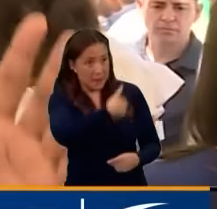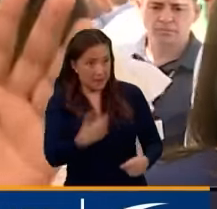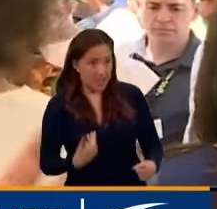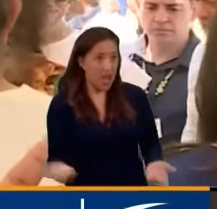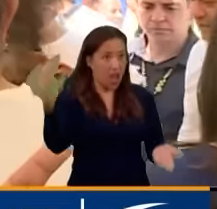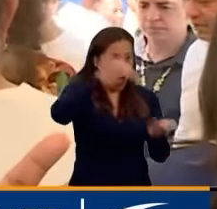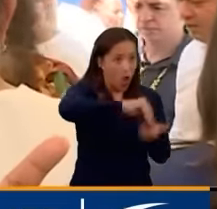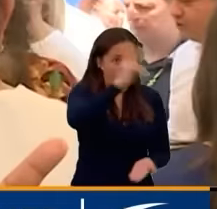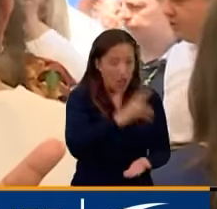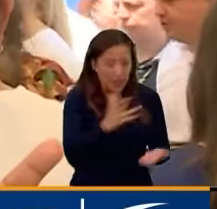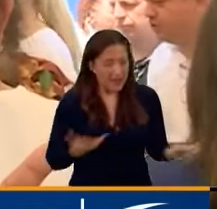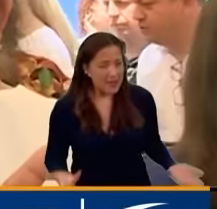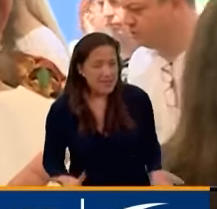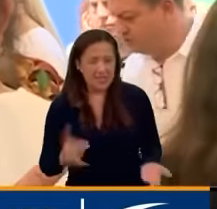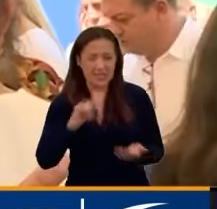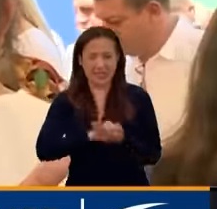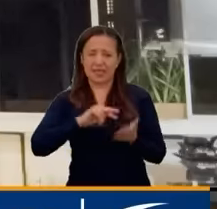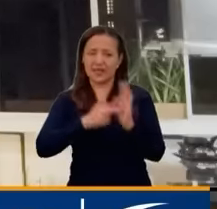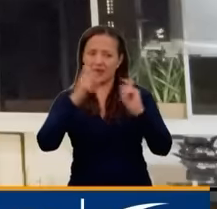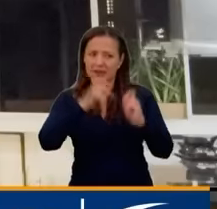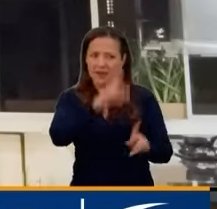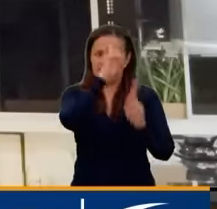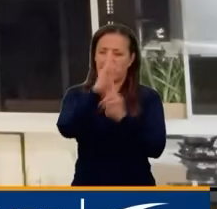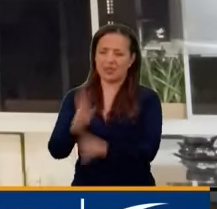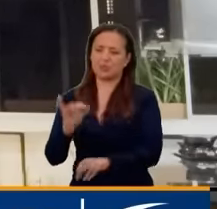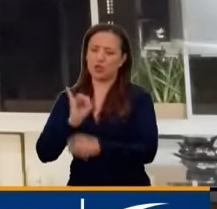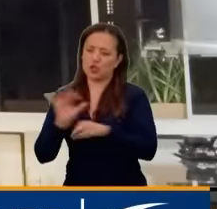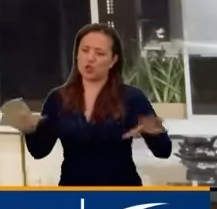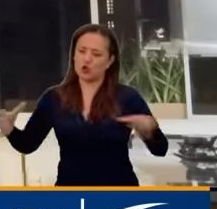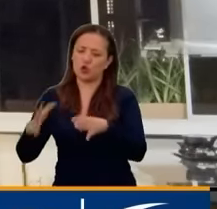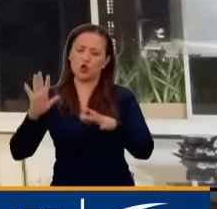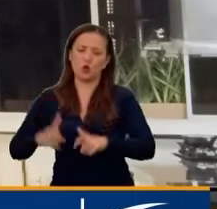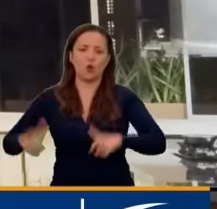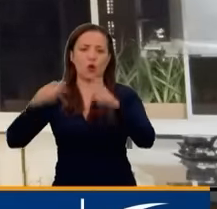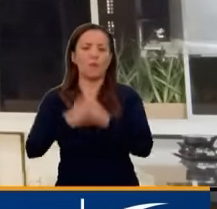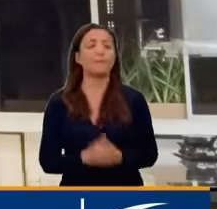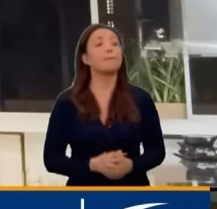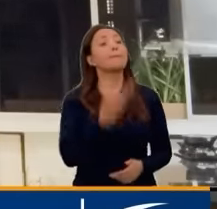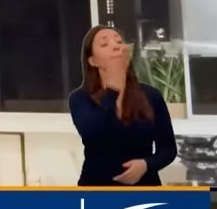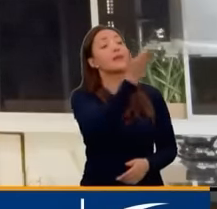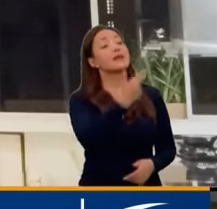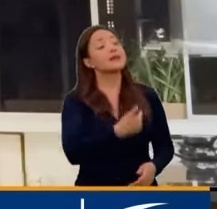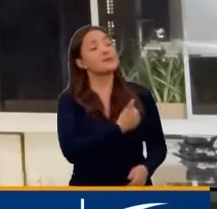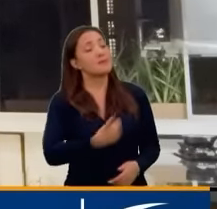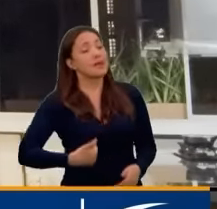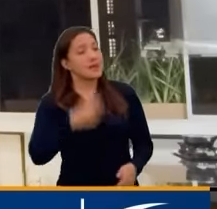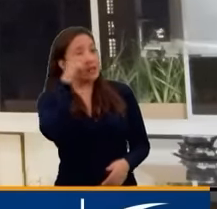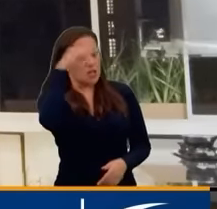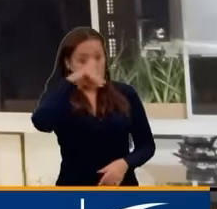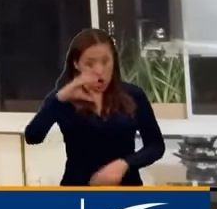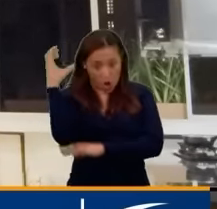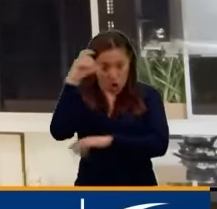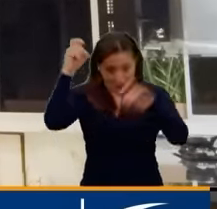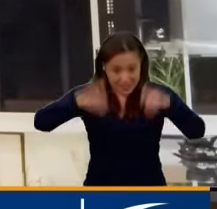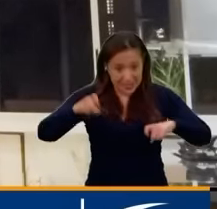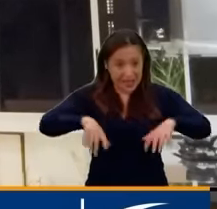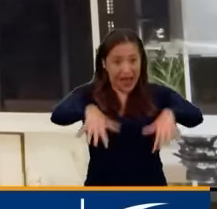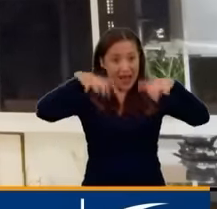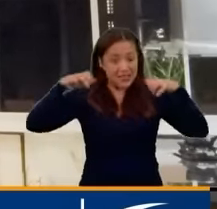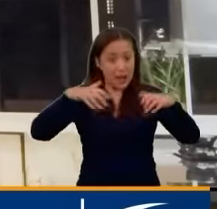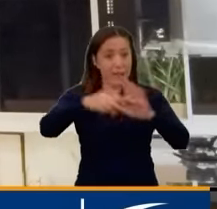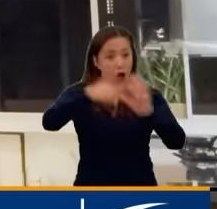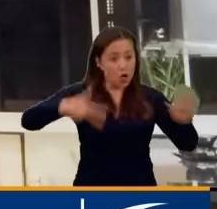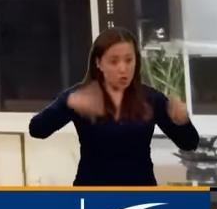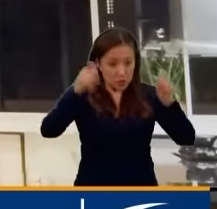hay una institucionalidad que hay que respetar. Y presidente Gustavo Petro, Colombia no necesita una Asamblea Nacional Constituyente.